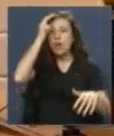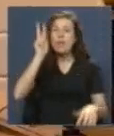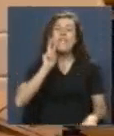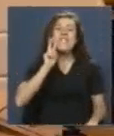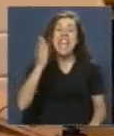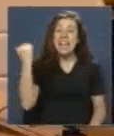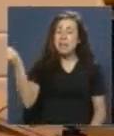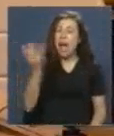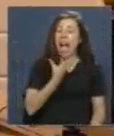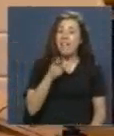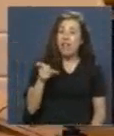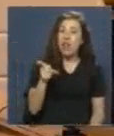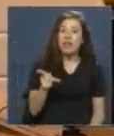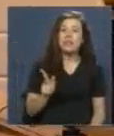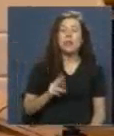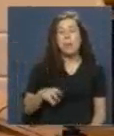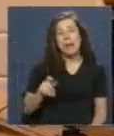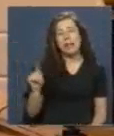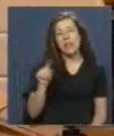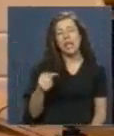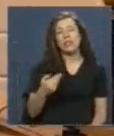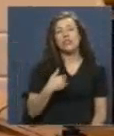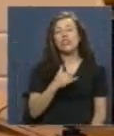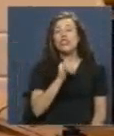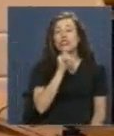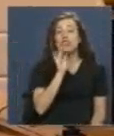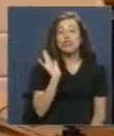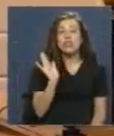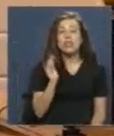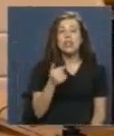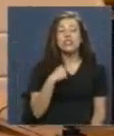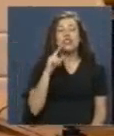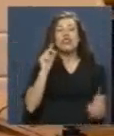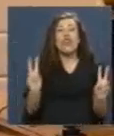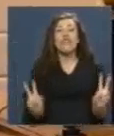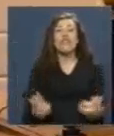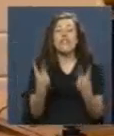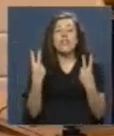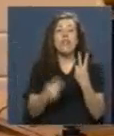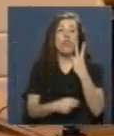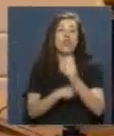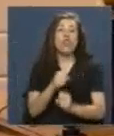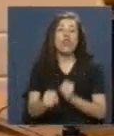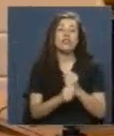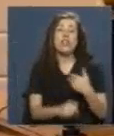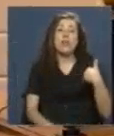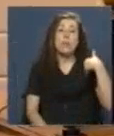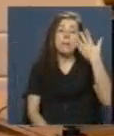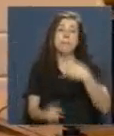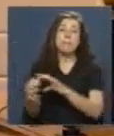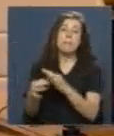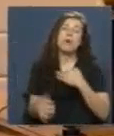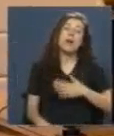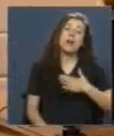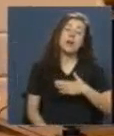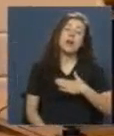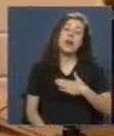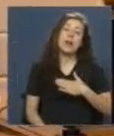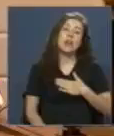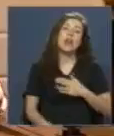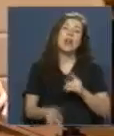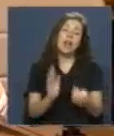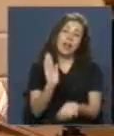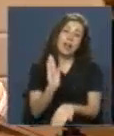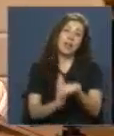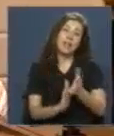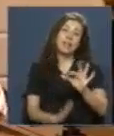viernes, me dijo: don Matías, yo no sé si voy a estar vivo en 2 años más, y por eso me gustaría que ese